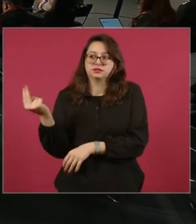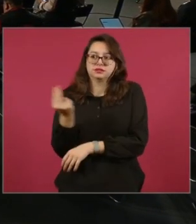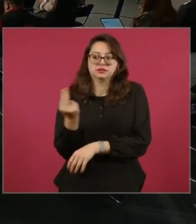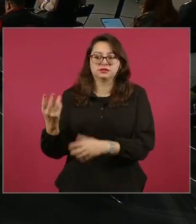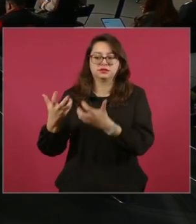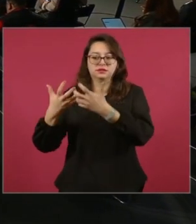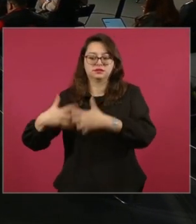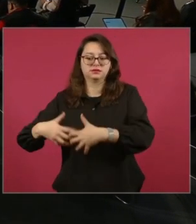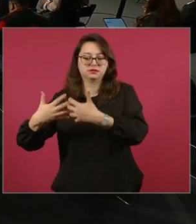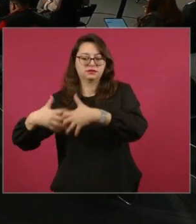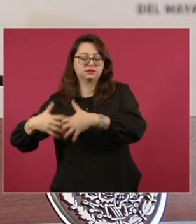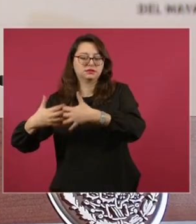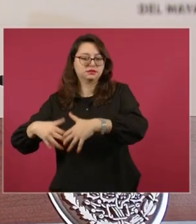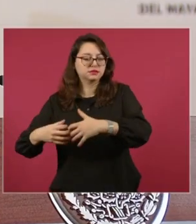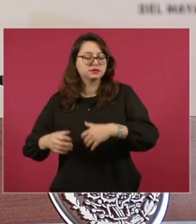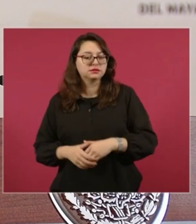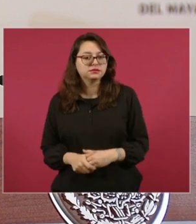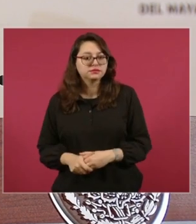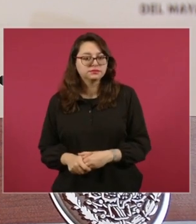la refinería de